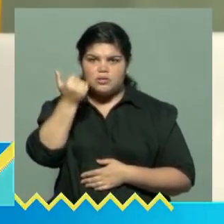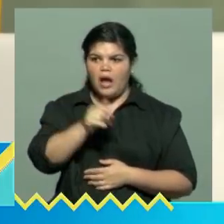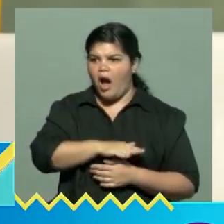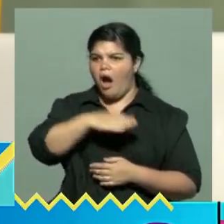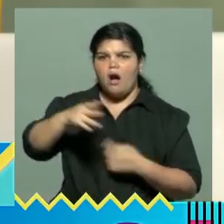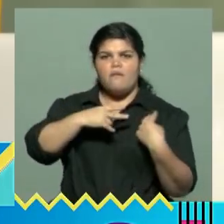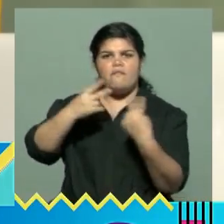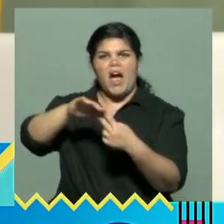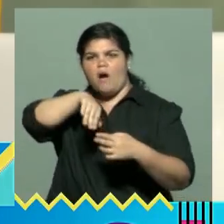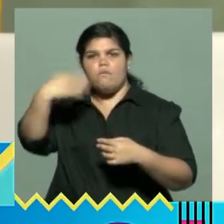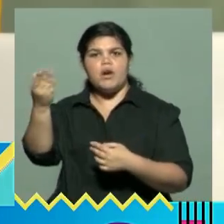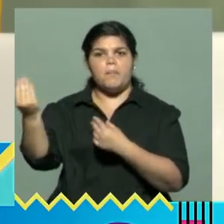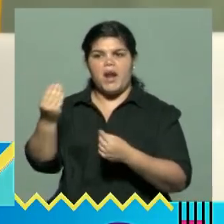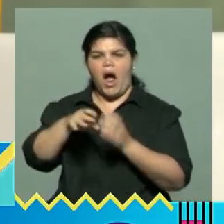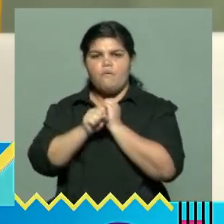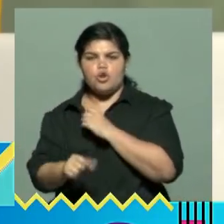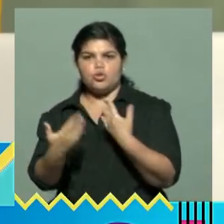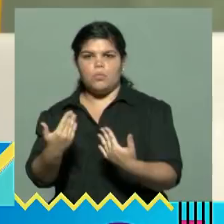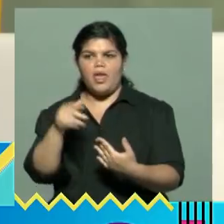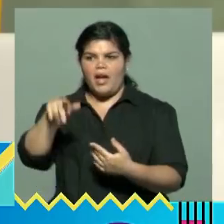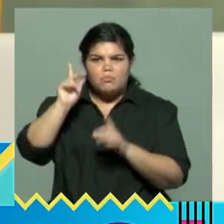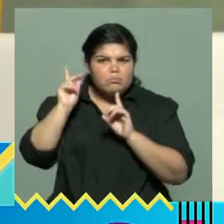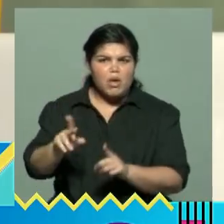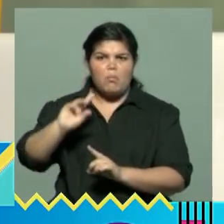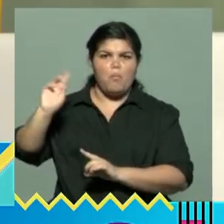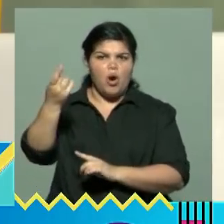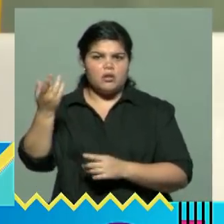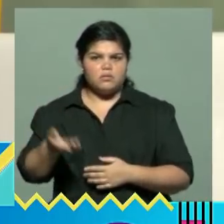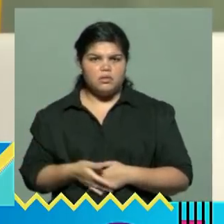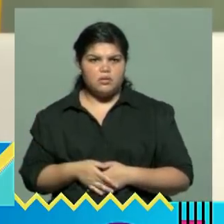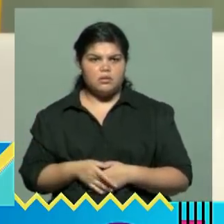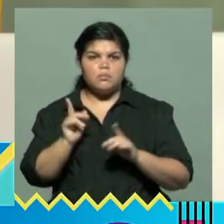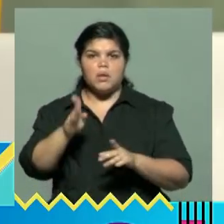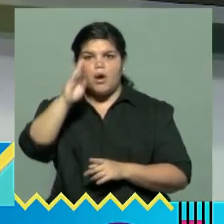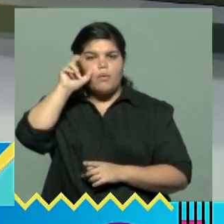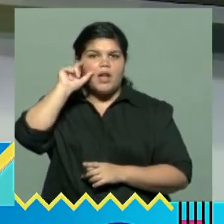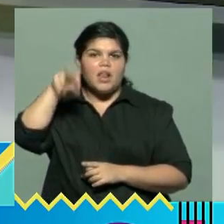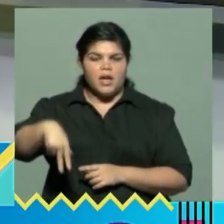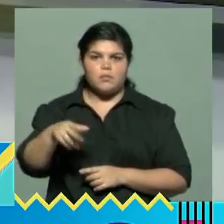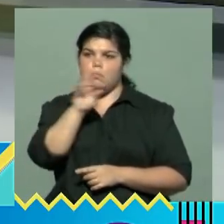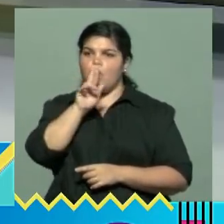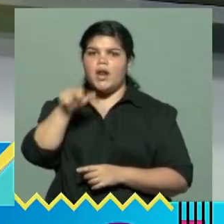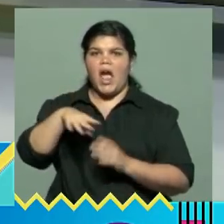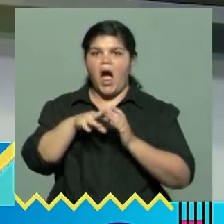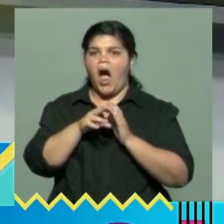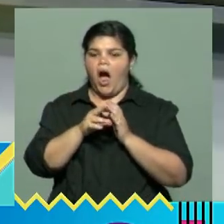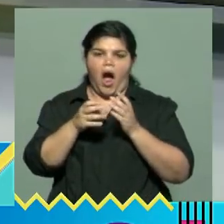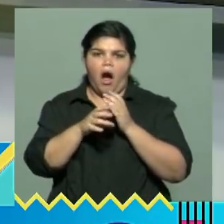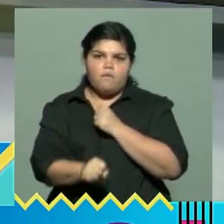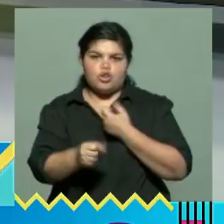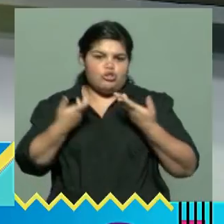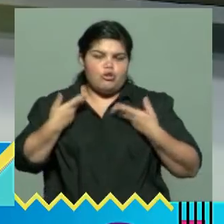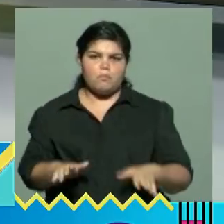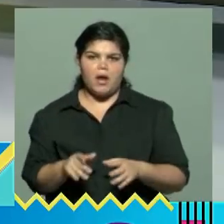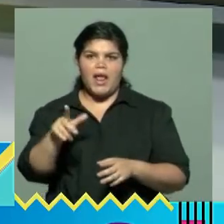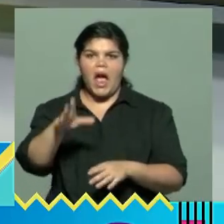extranjero para poder hacerlo y mueren, digamos, en la clandestinidad, y pasó con el caso de Belén, de una chica que tuvo un aborto espontáneo y estuvo 2